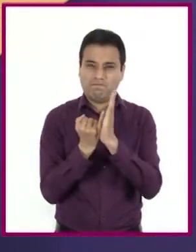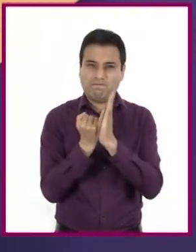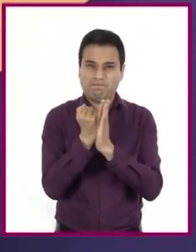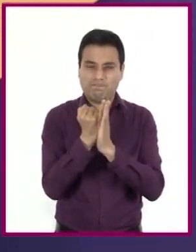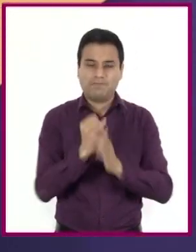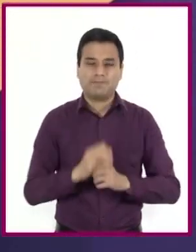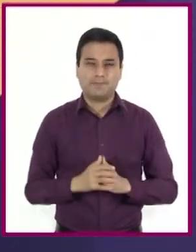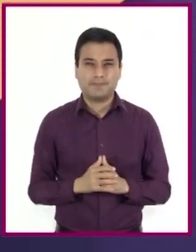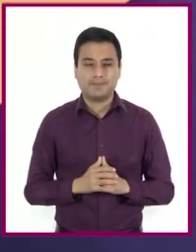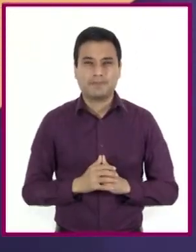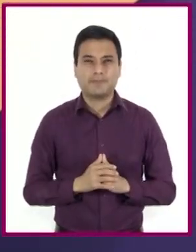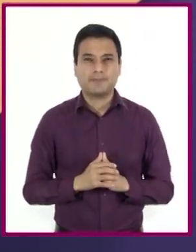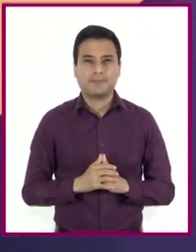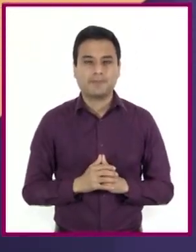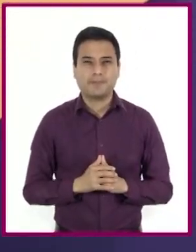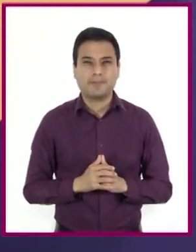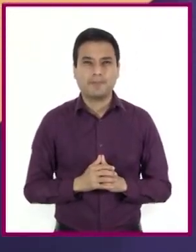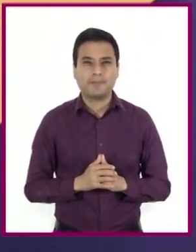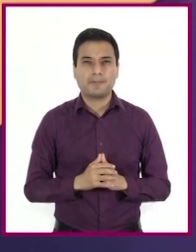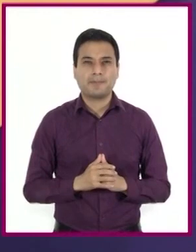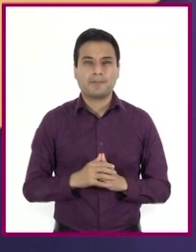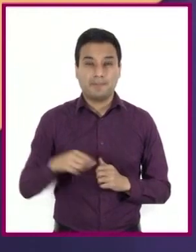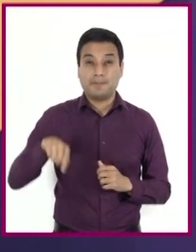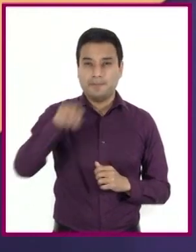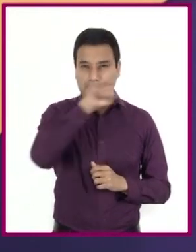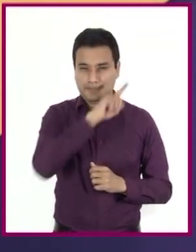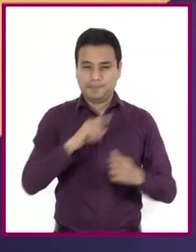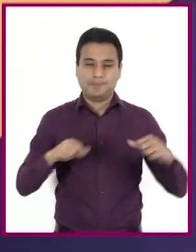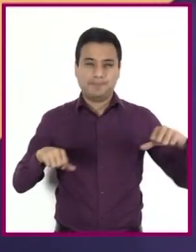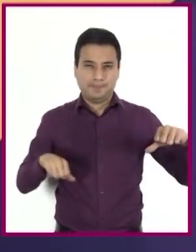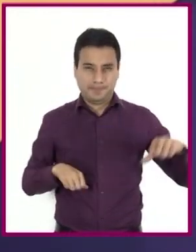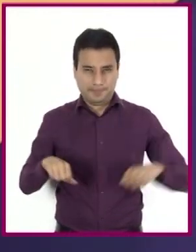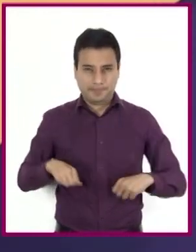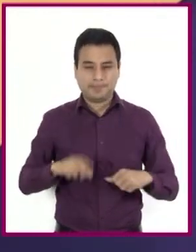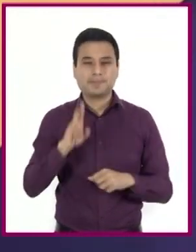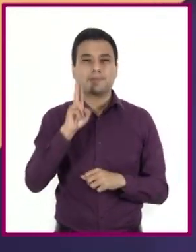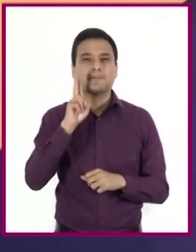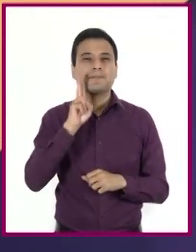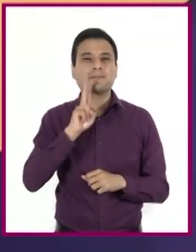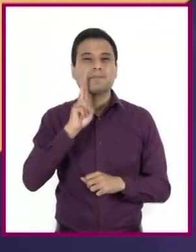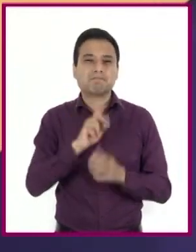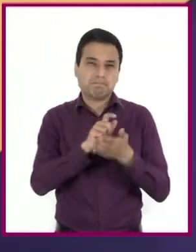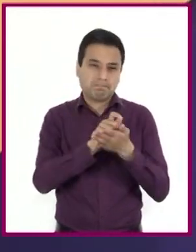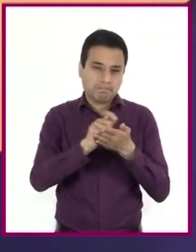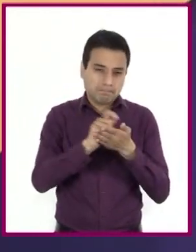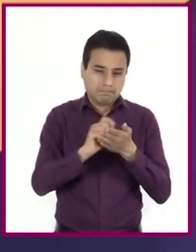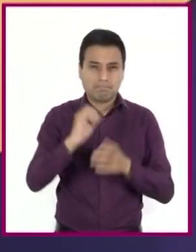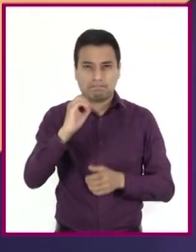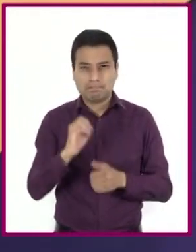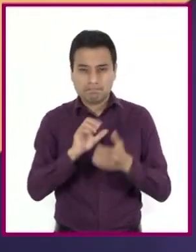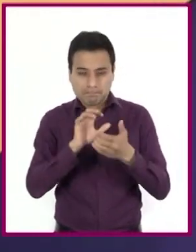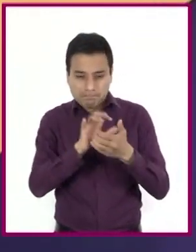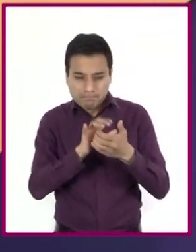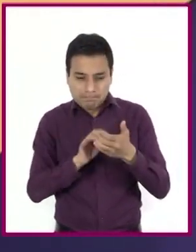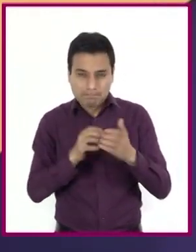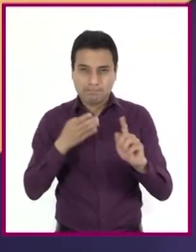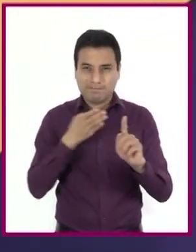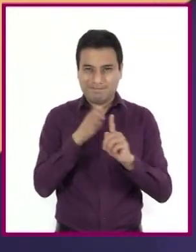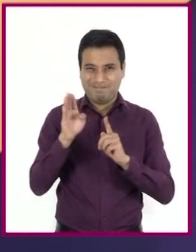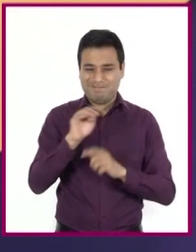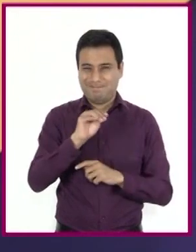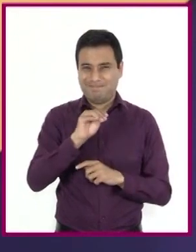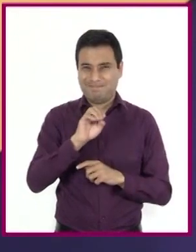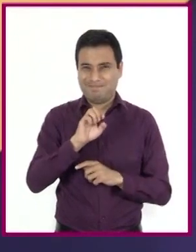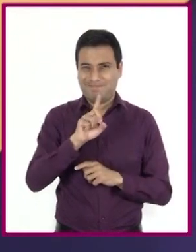observaciones. Como desafío de la lección, obtengan con calculadora o a mano los cálculos de la desviación media